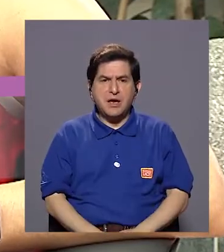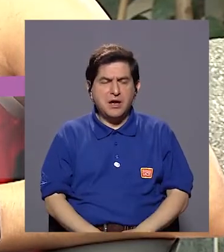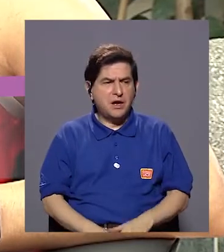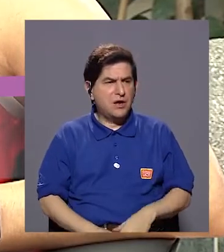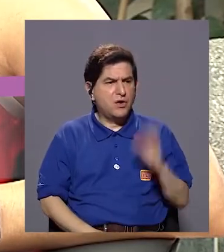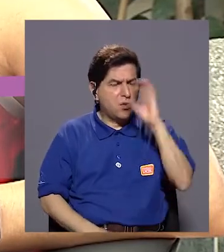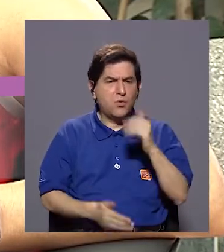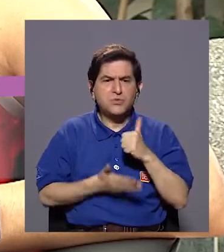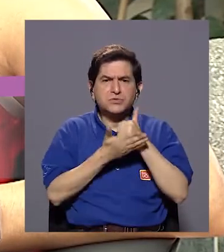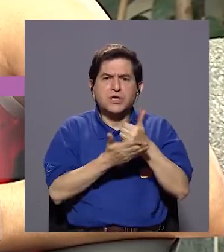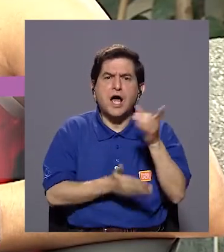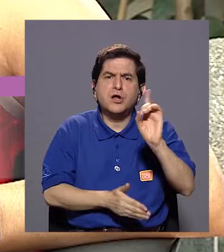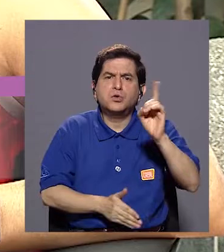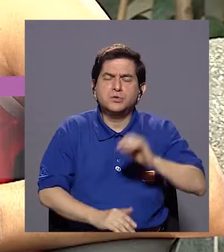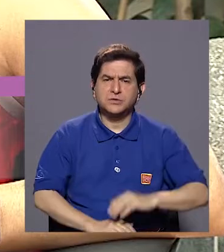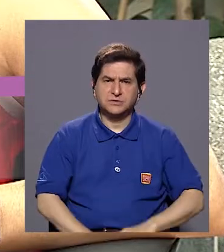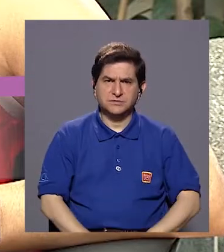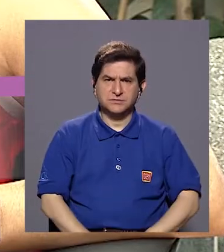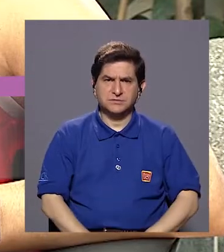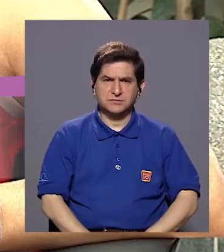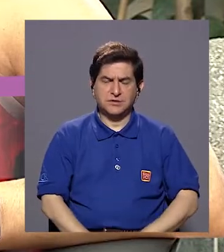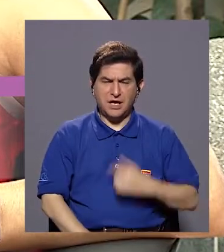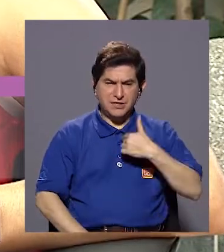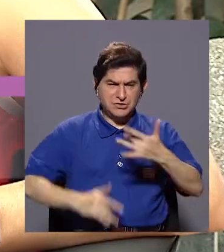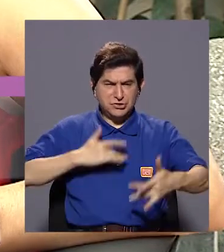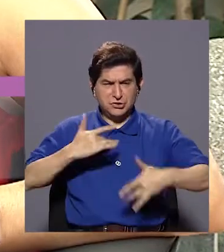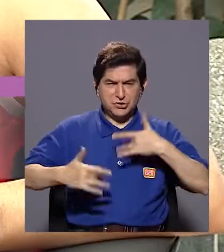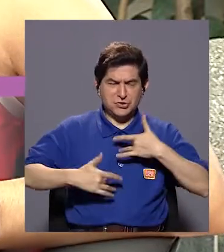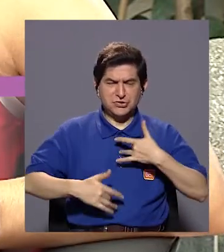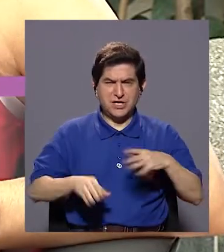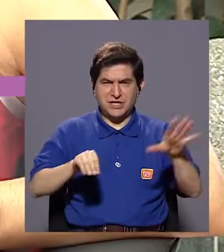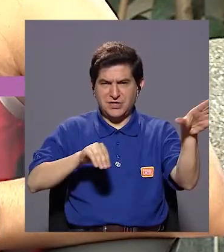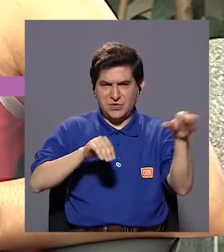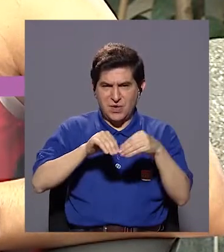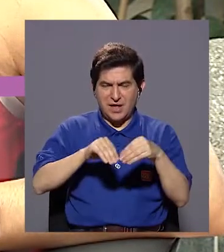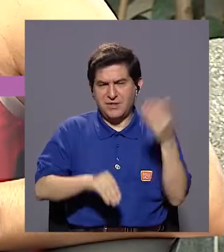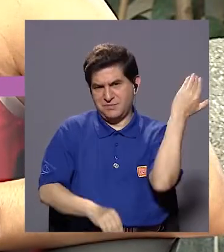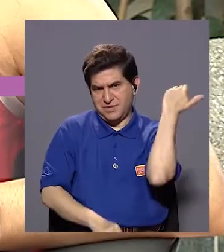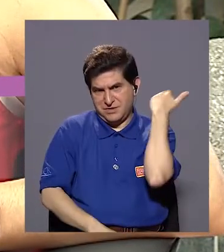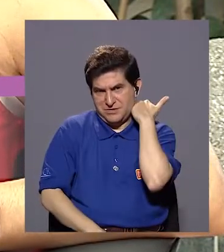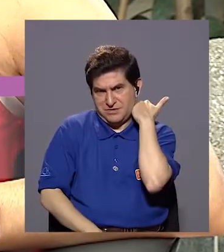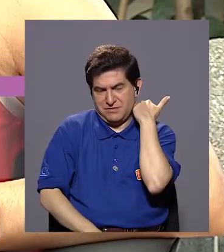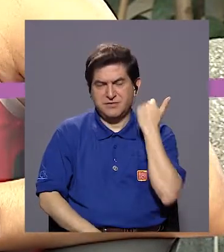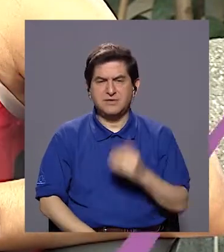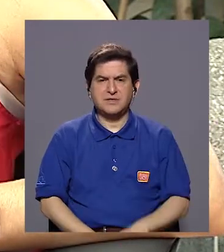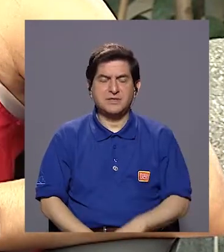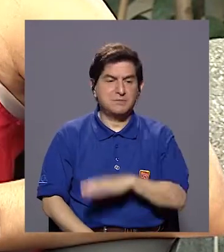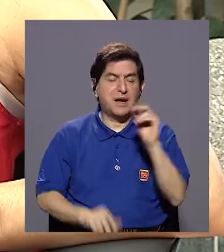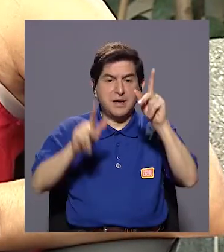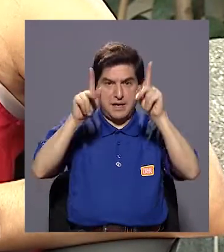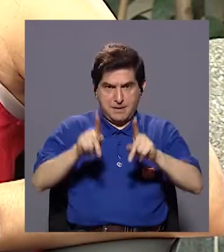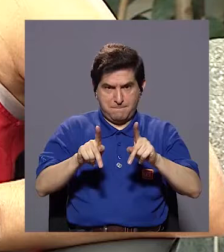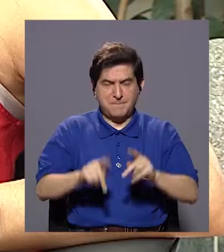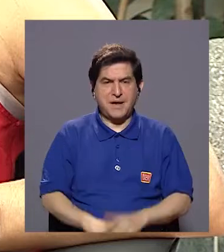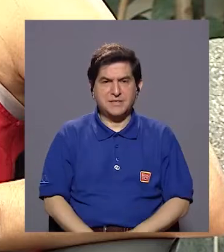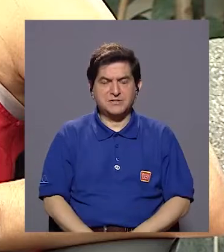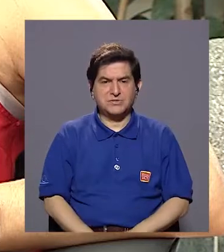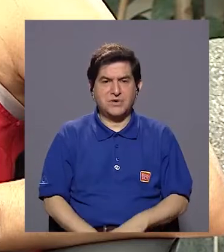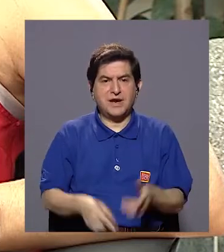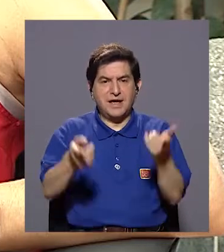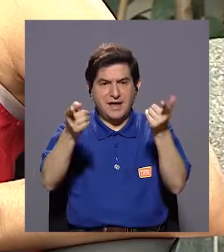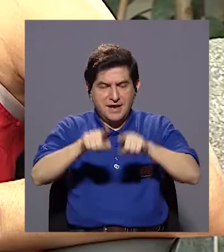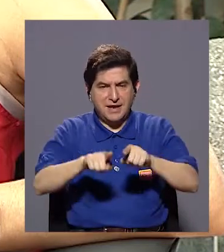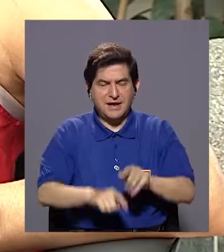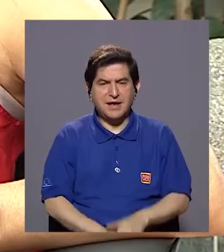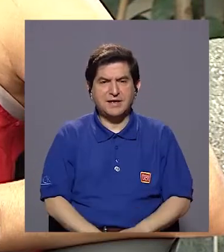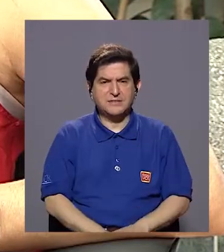acudir? Porque también yo siento que además de la víctima y la persona que